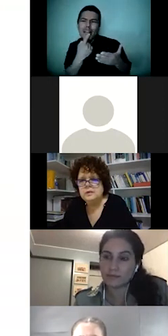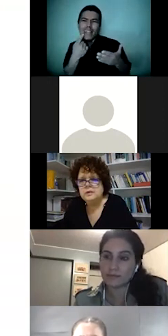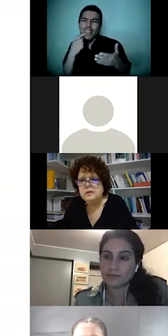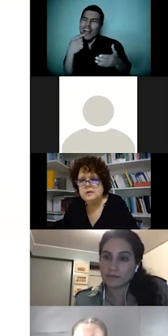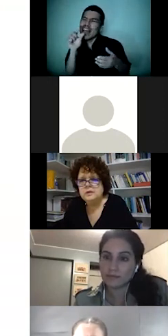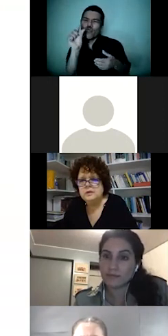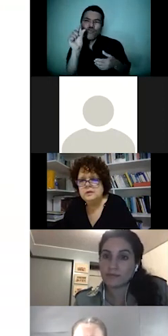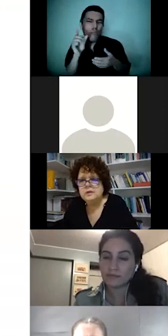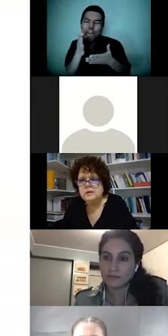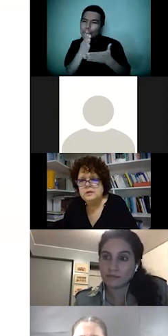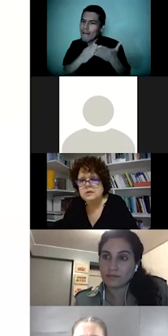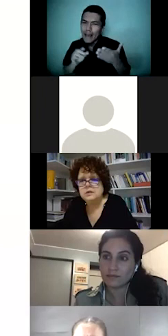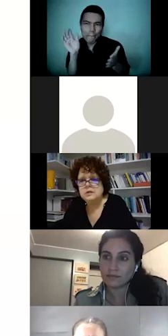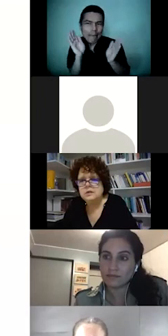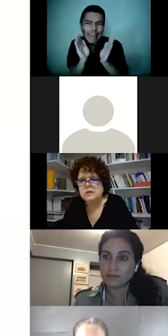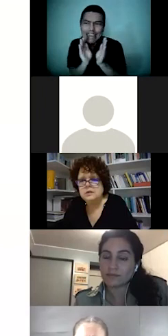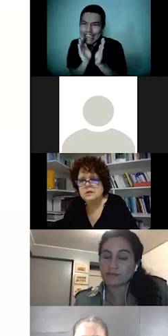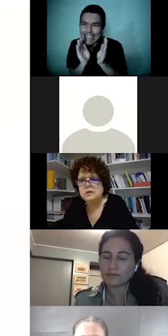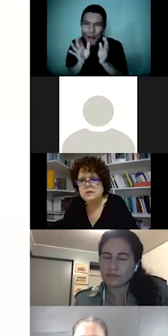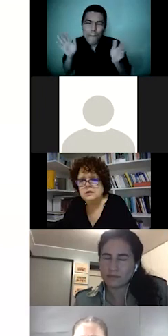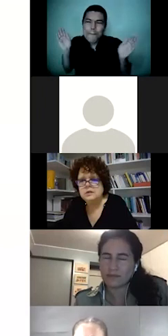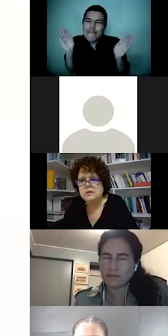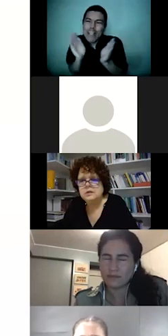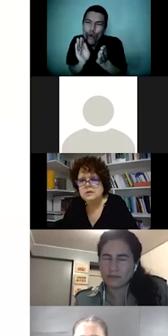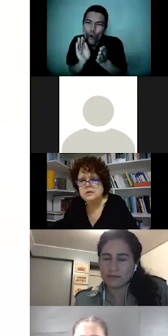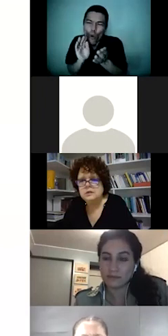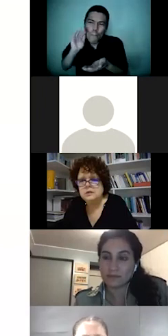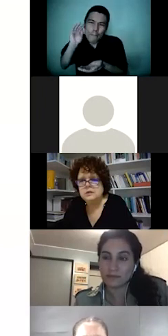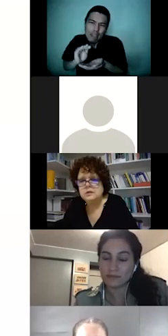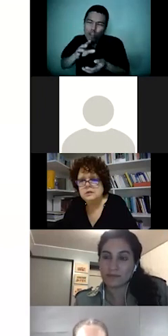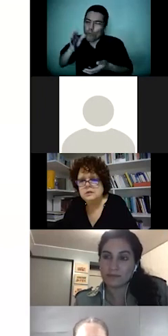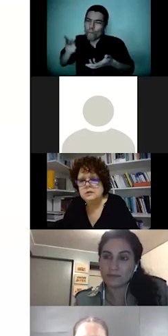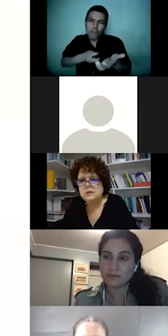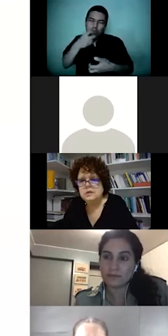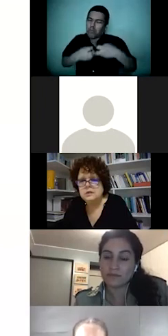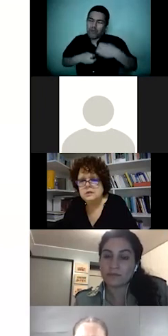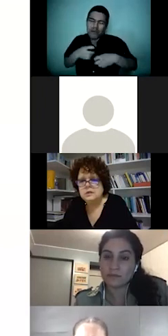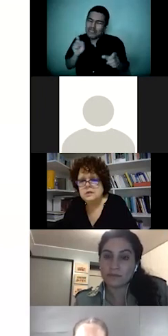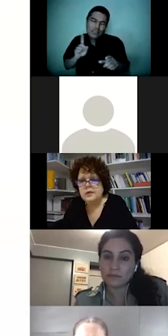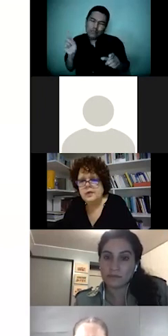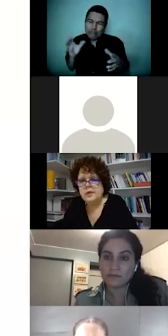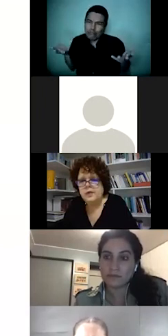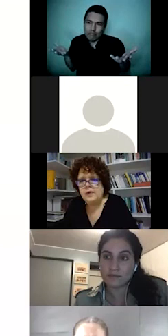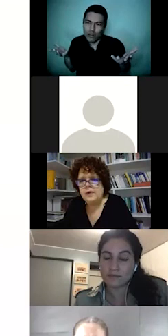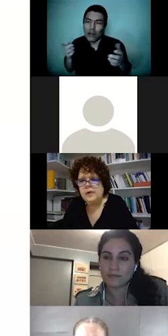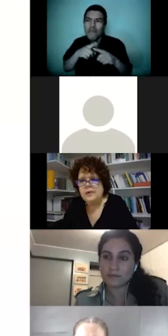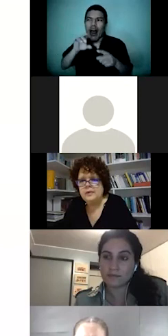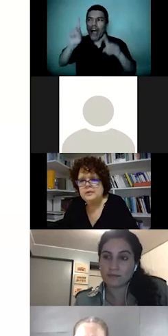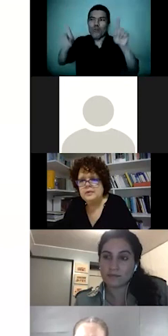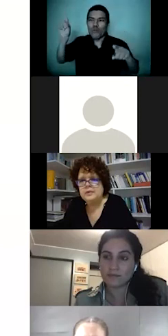su idioma. Sí, es una parte, la parte de los labios, la boca, pero es una pequeña parte. Es una pequeña